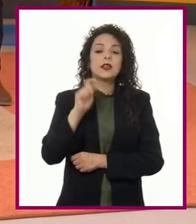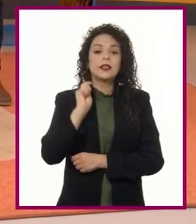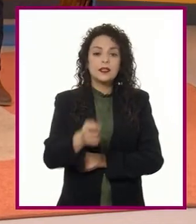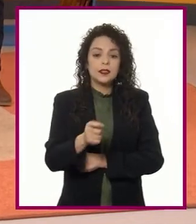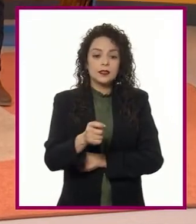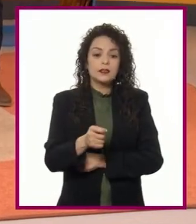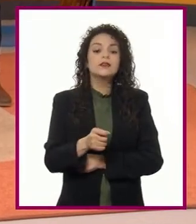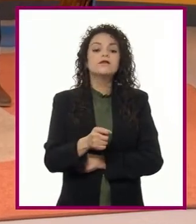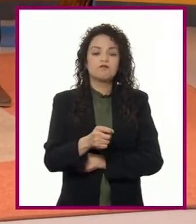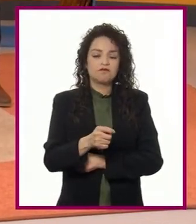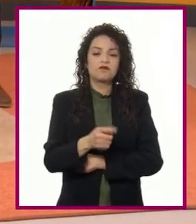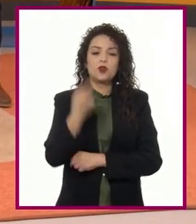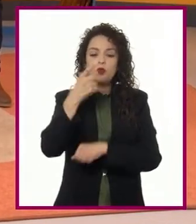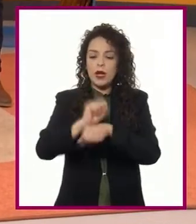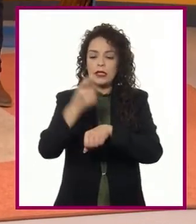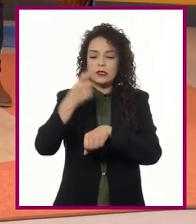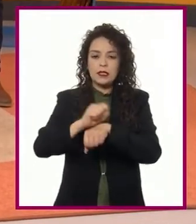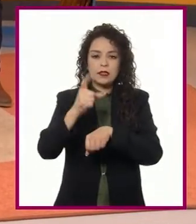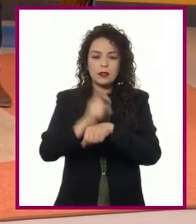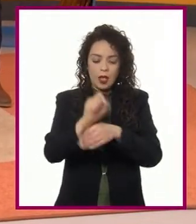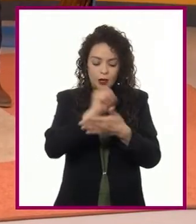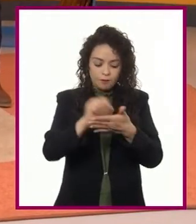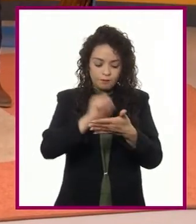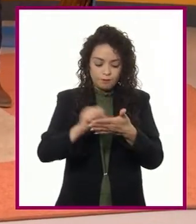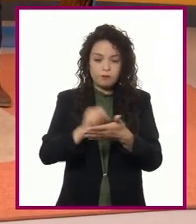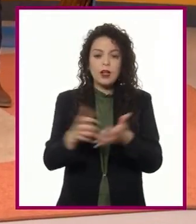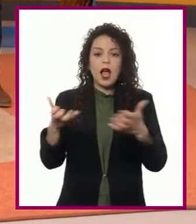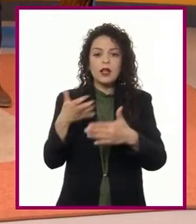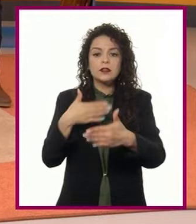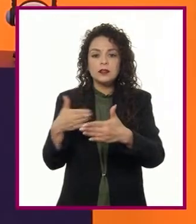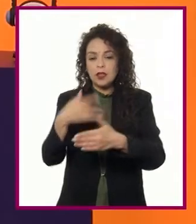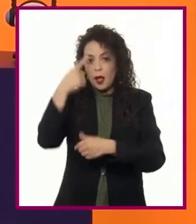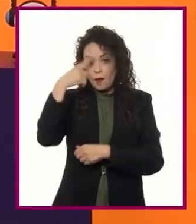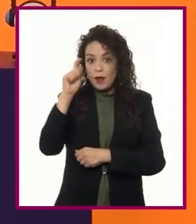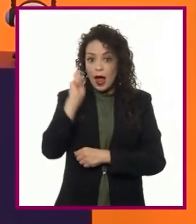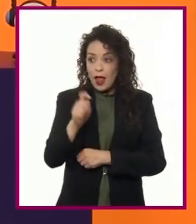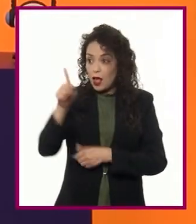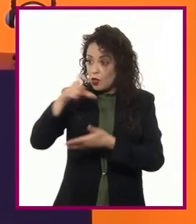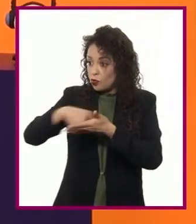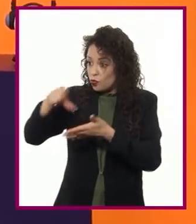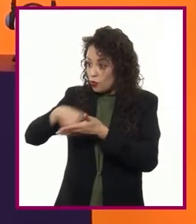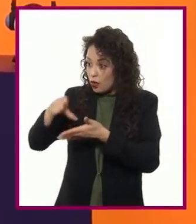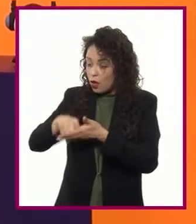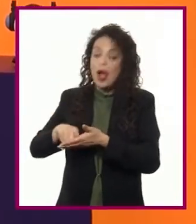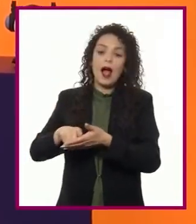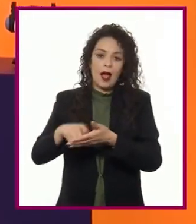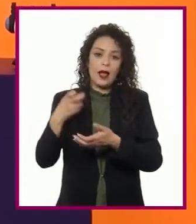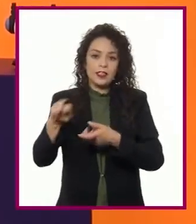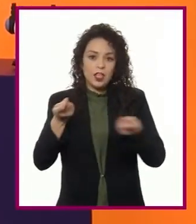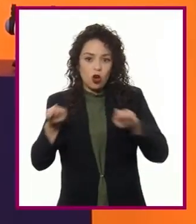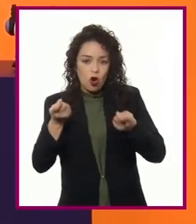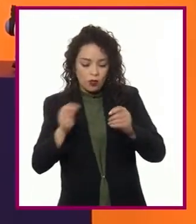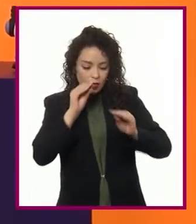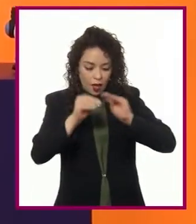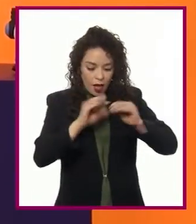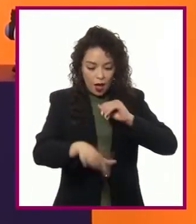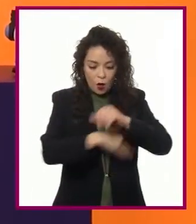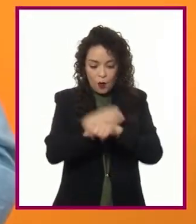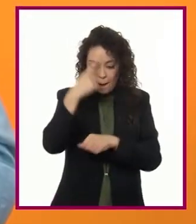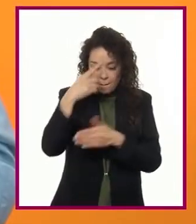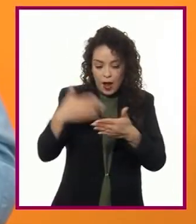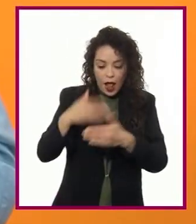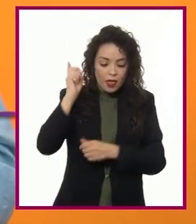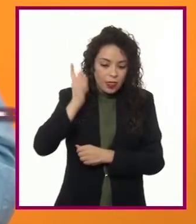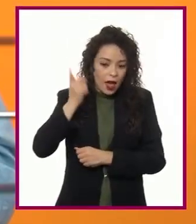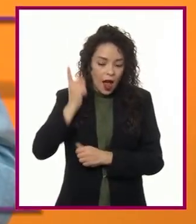menús semanales para controlar los alimentos que se van a consumir. Aunado a lo anterior y aceptando que vamos